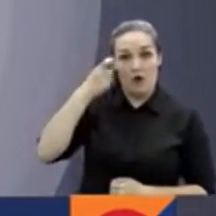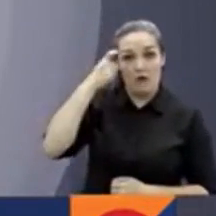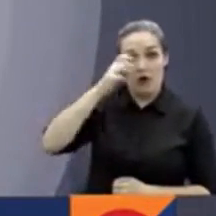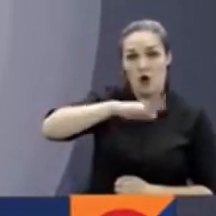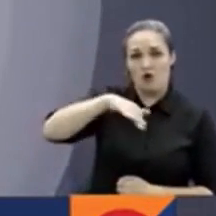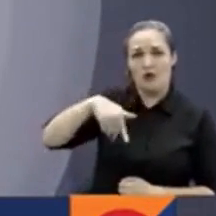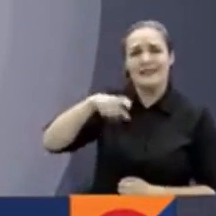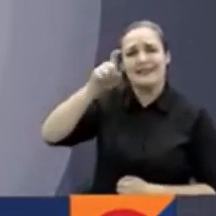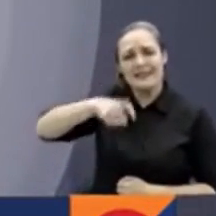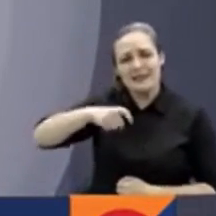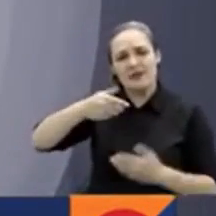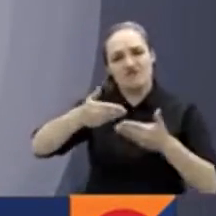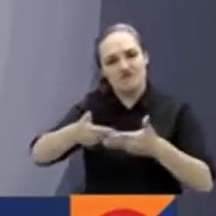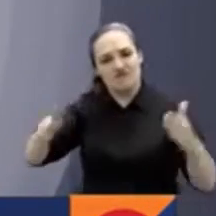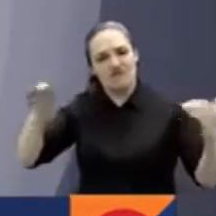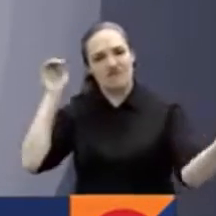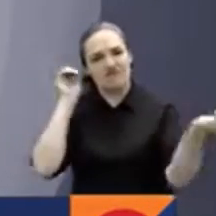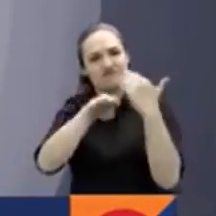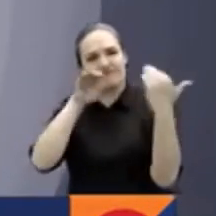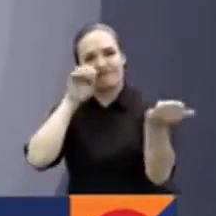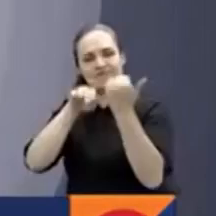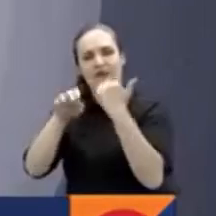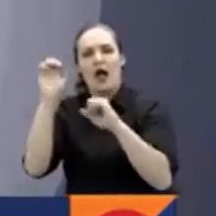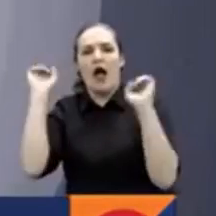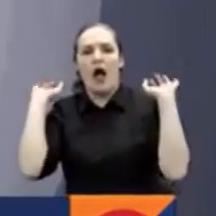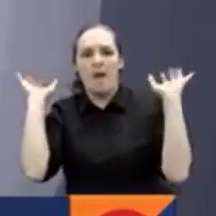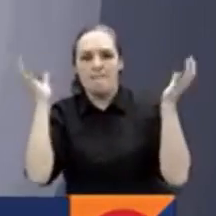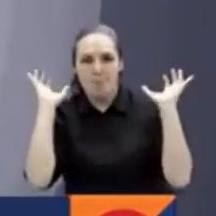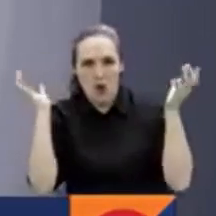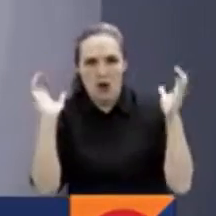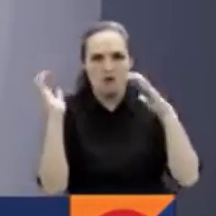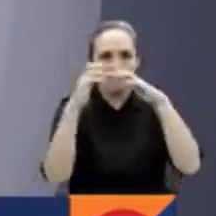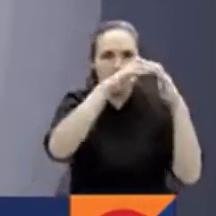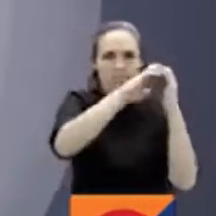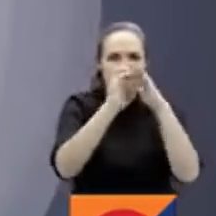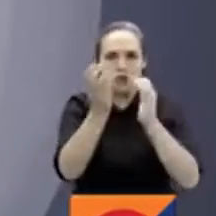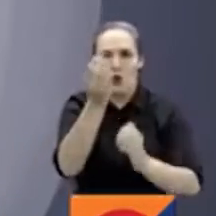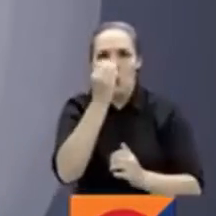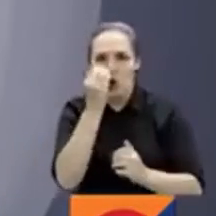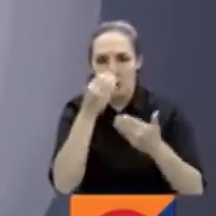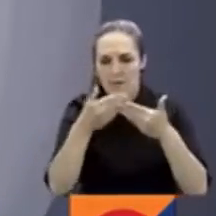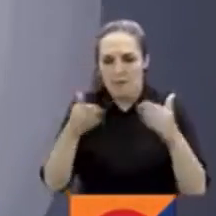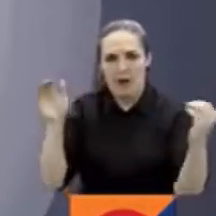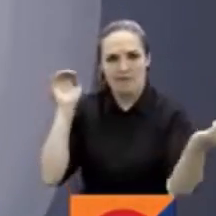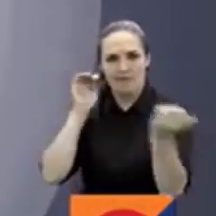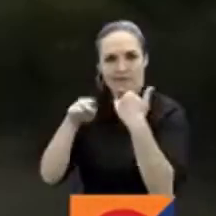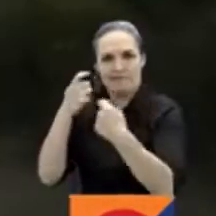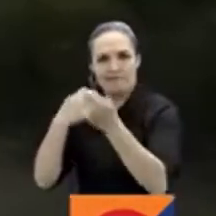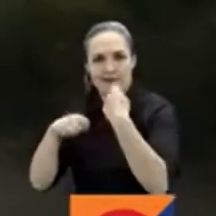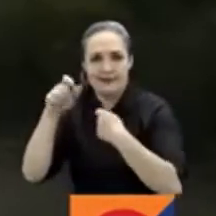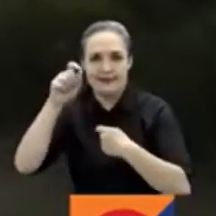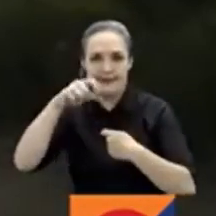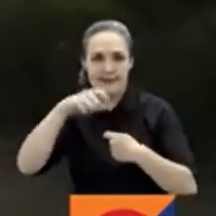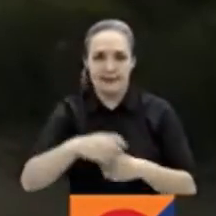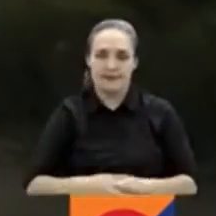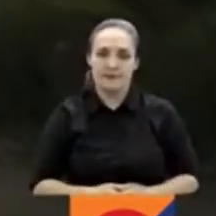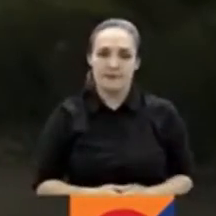es recuperar la movilidad de las ambulancias y el transporte de alimentos como la reapertura del comercio.